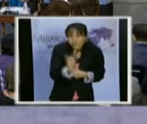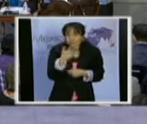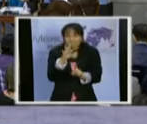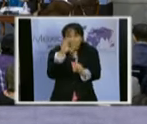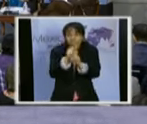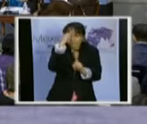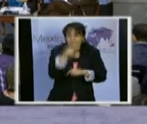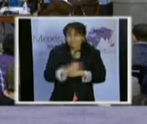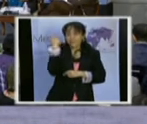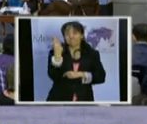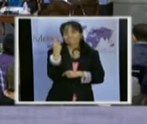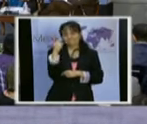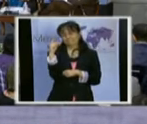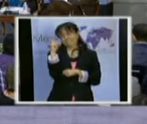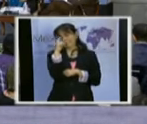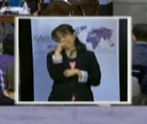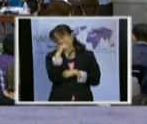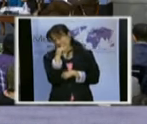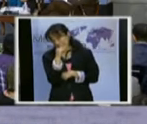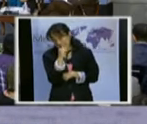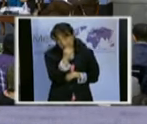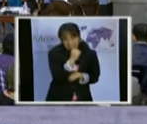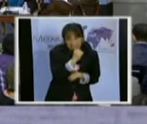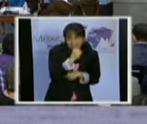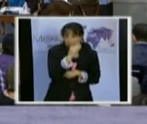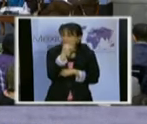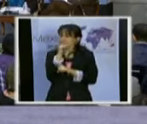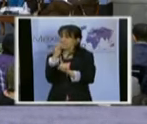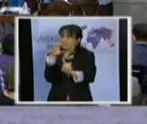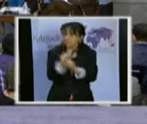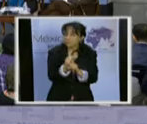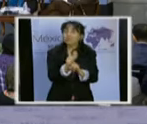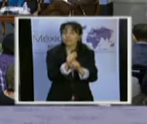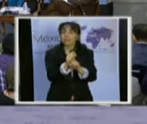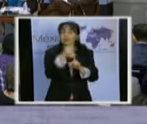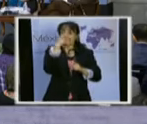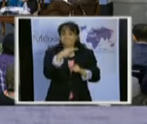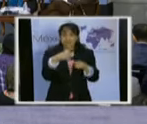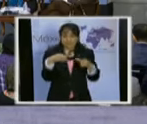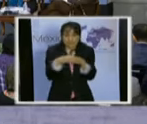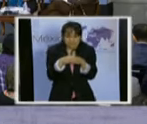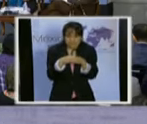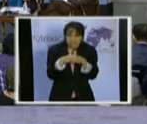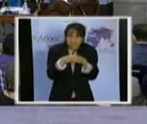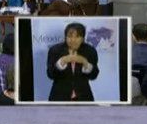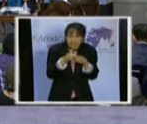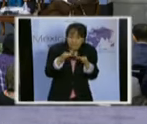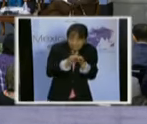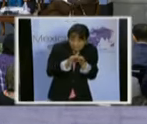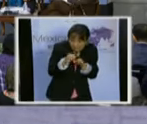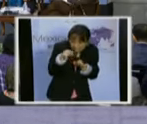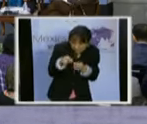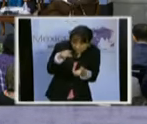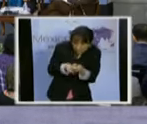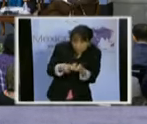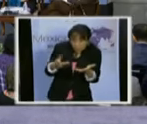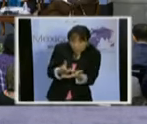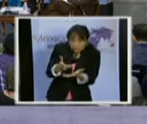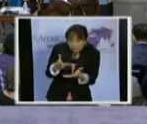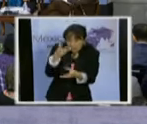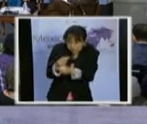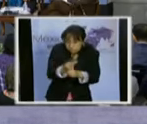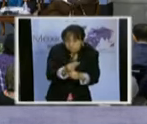la agenda internacional aún más grande que los desafíos de incidir en la política local o nacional, y sobre todo de darle continuidad a las cosas